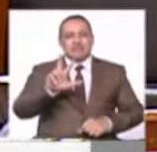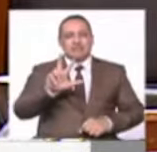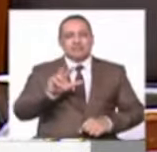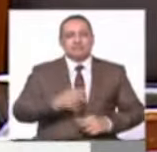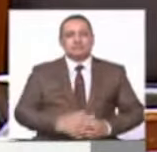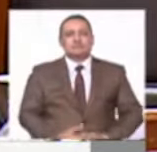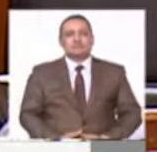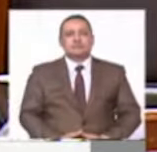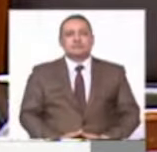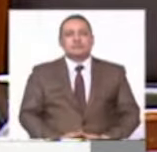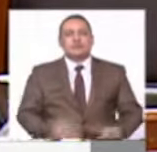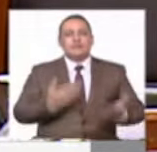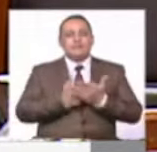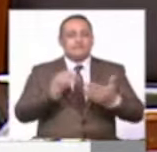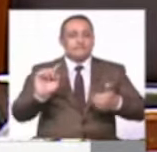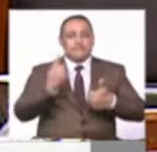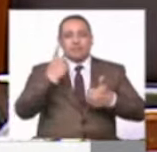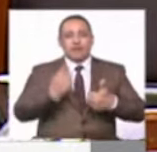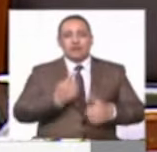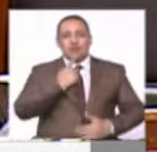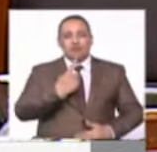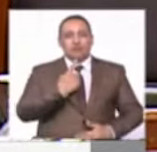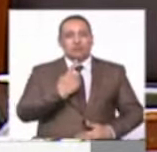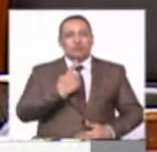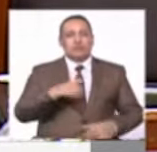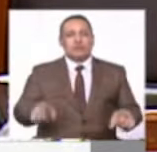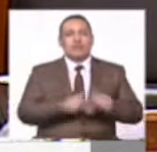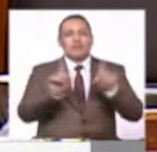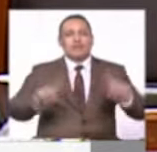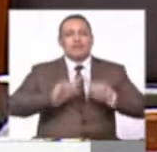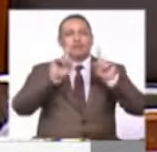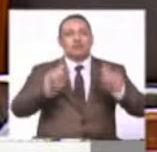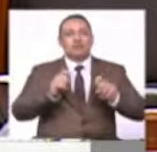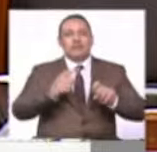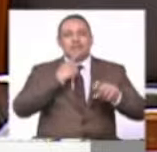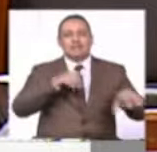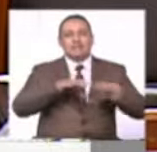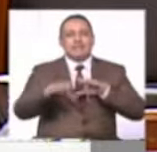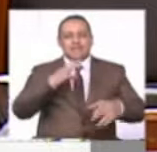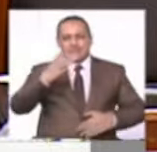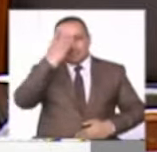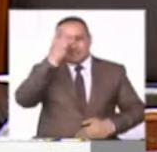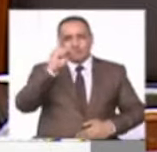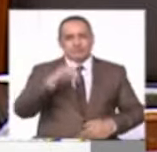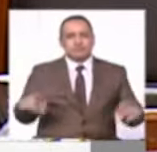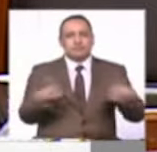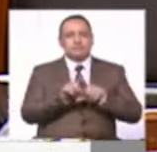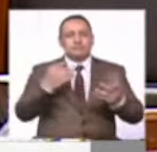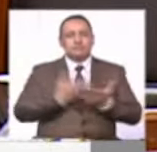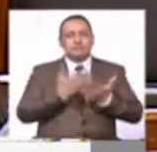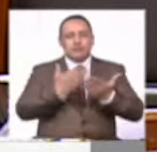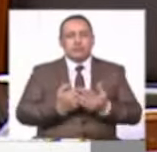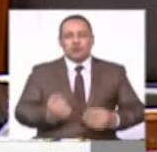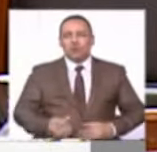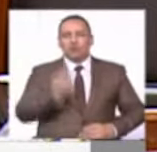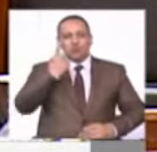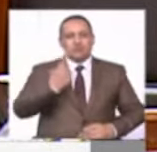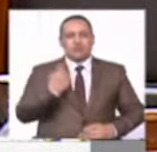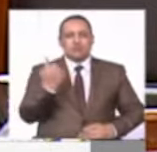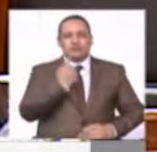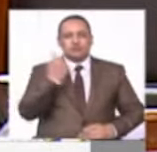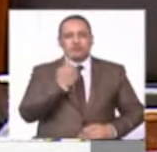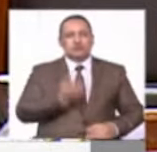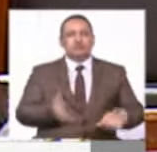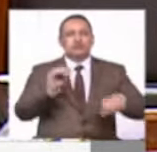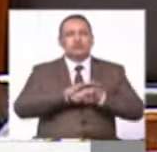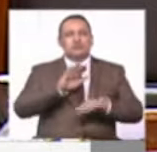373 en primer lugar la cuestión a ser decidida Versa únicamente